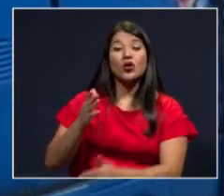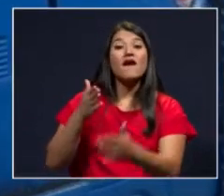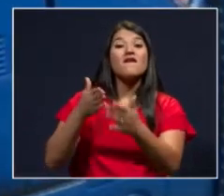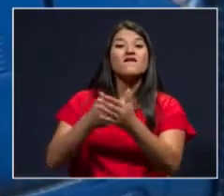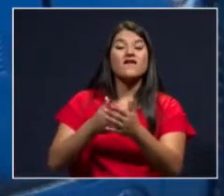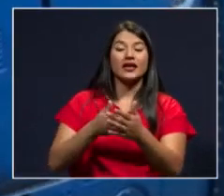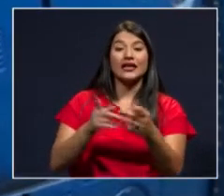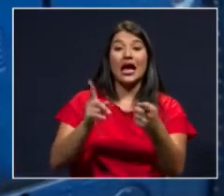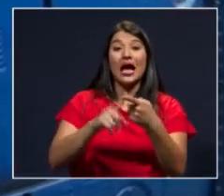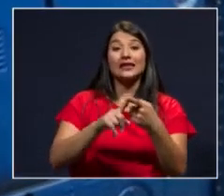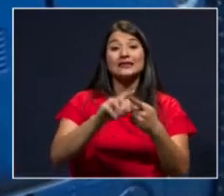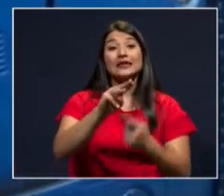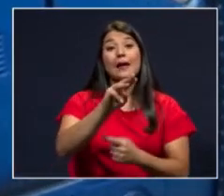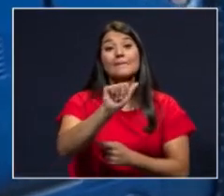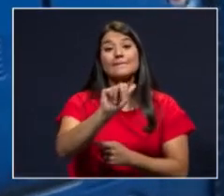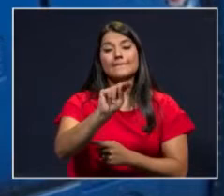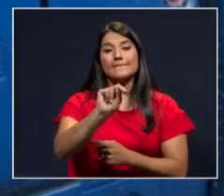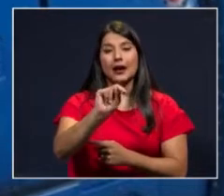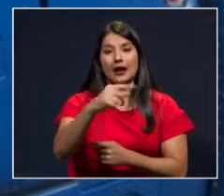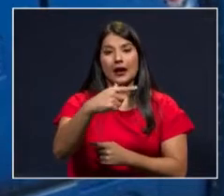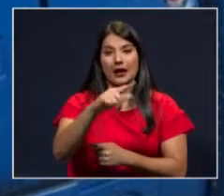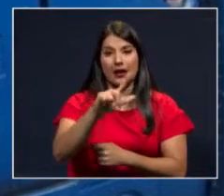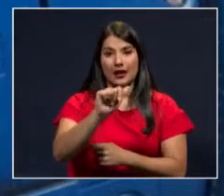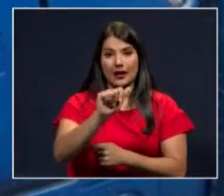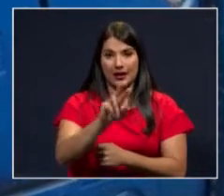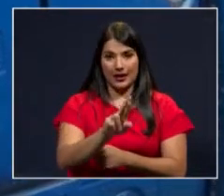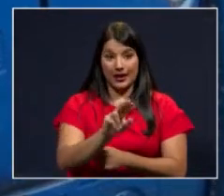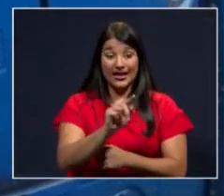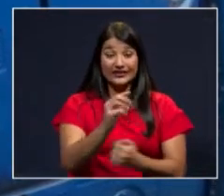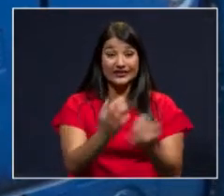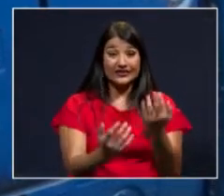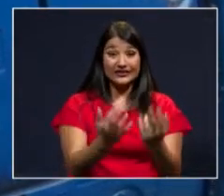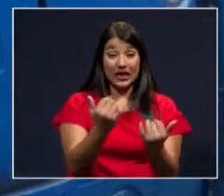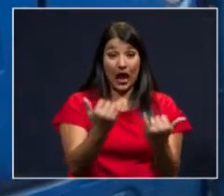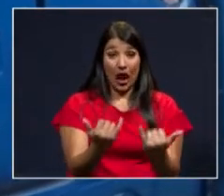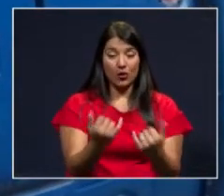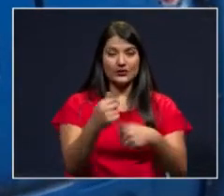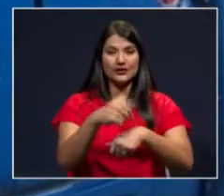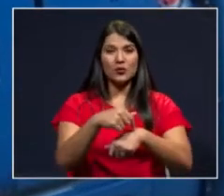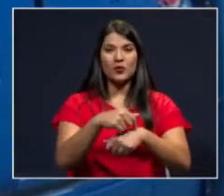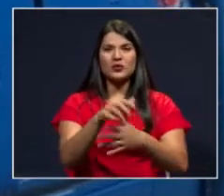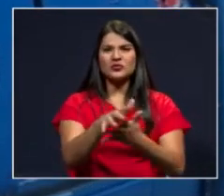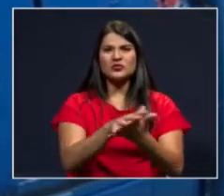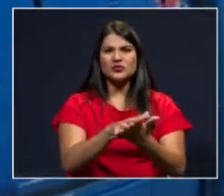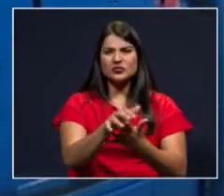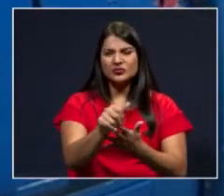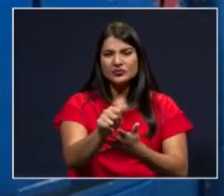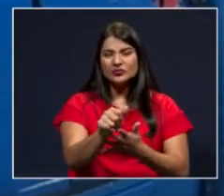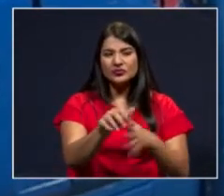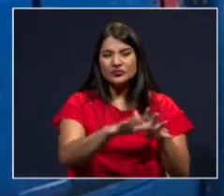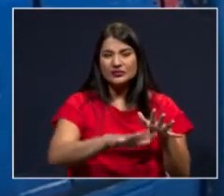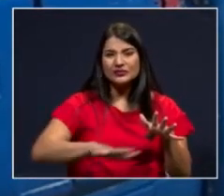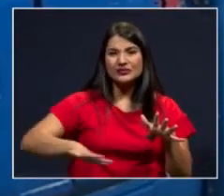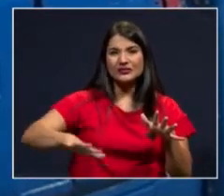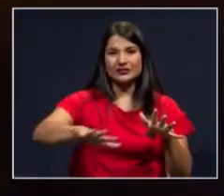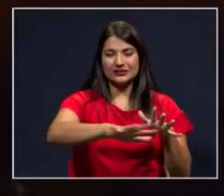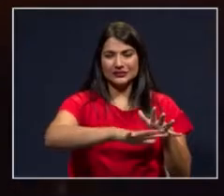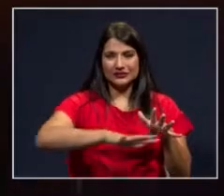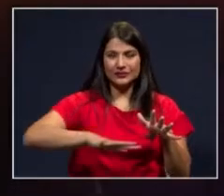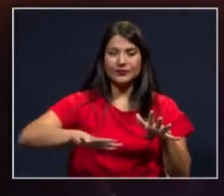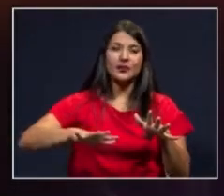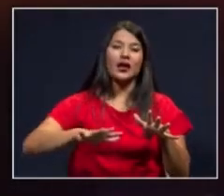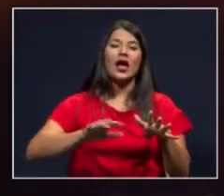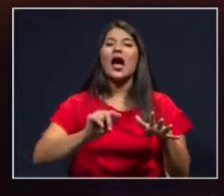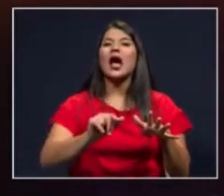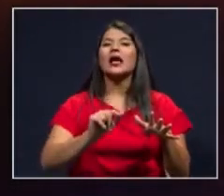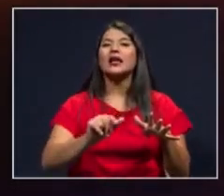de la Boya. En este momento este incendio está consumiendo un ecosistema de yolillal, el cual está constituido